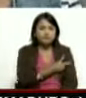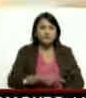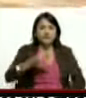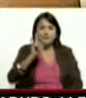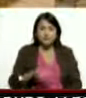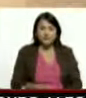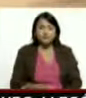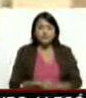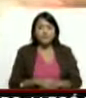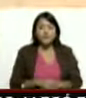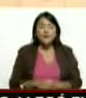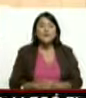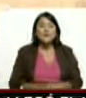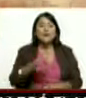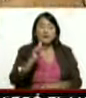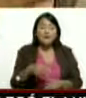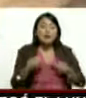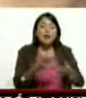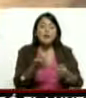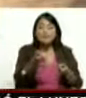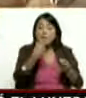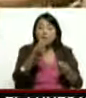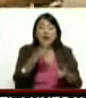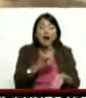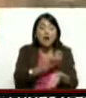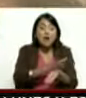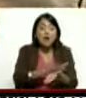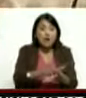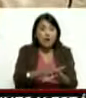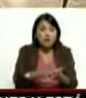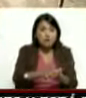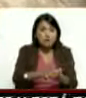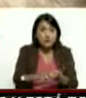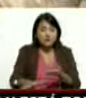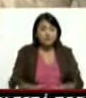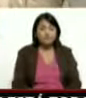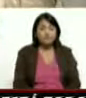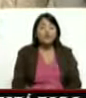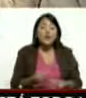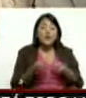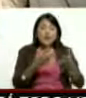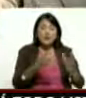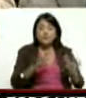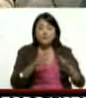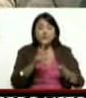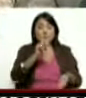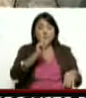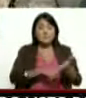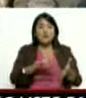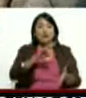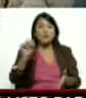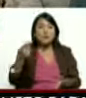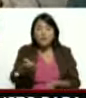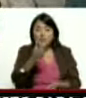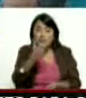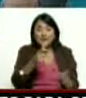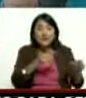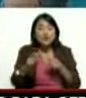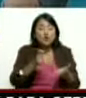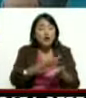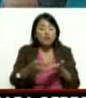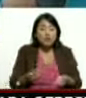tiempo con la entrega de los medicamentos completamente gratis. Hemos entregado más de 1.200 medicamentos completamente